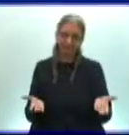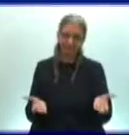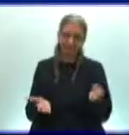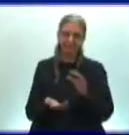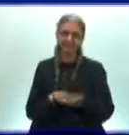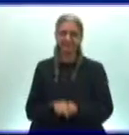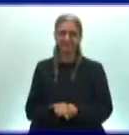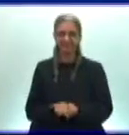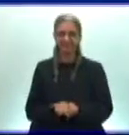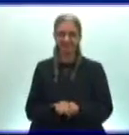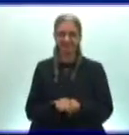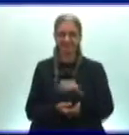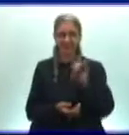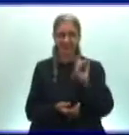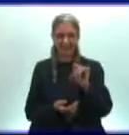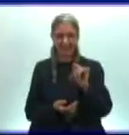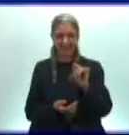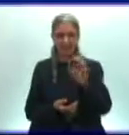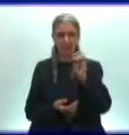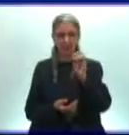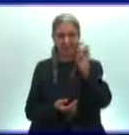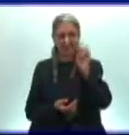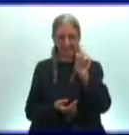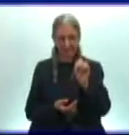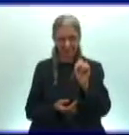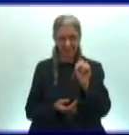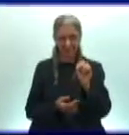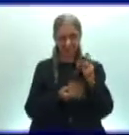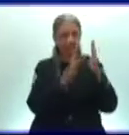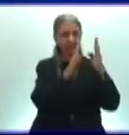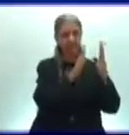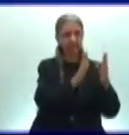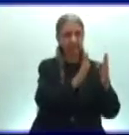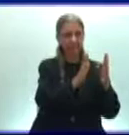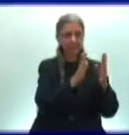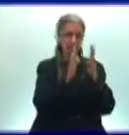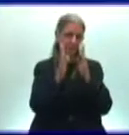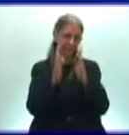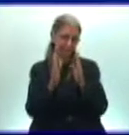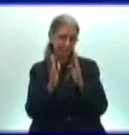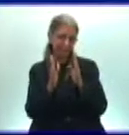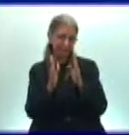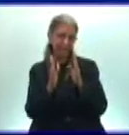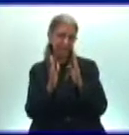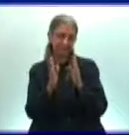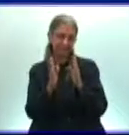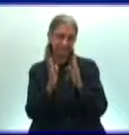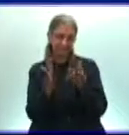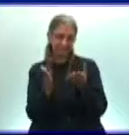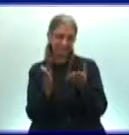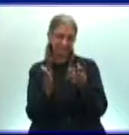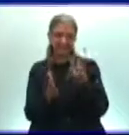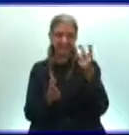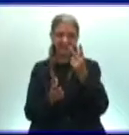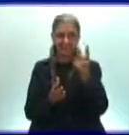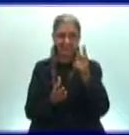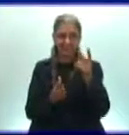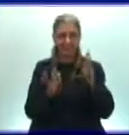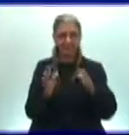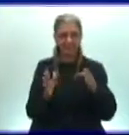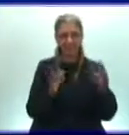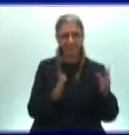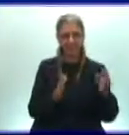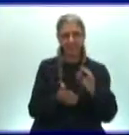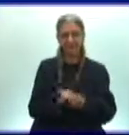periodo 2. Es decir, el elemento oxígeno, que estamos viendo la distribución electrónica de un átomo de oxígeno, se encuentra en el periodo 2. Y